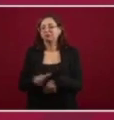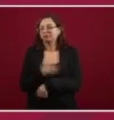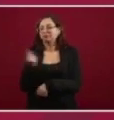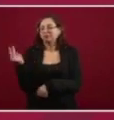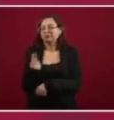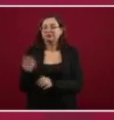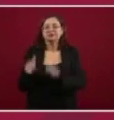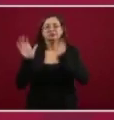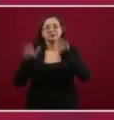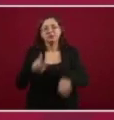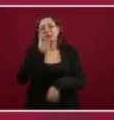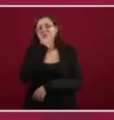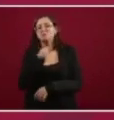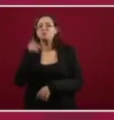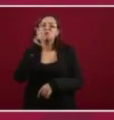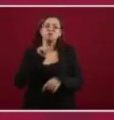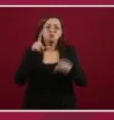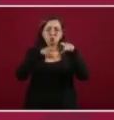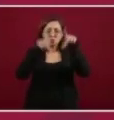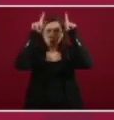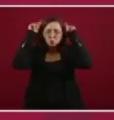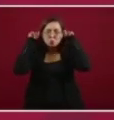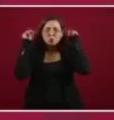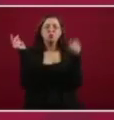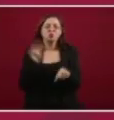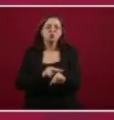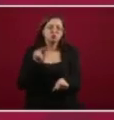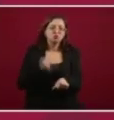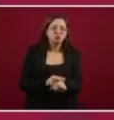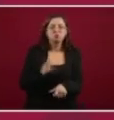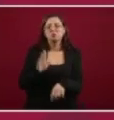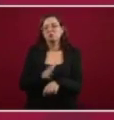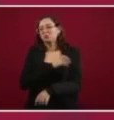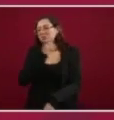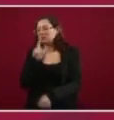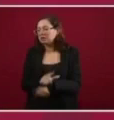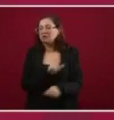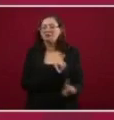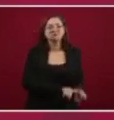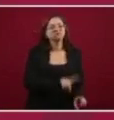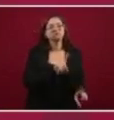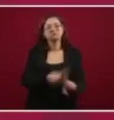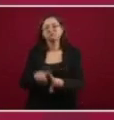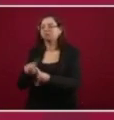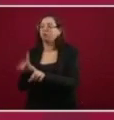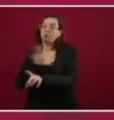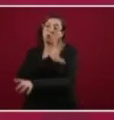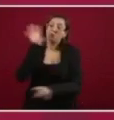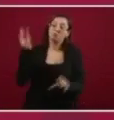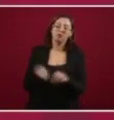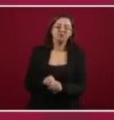de enfermeros, de médicos, de especialistas, de todo lo que se requiere.